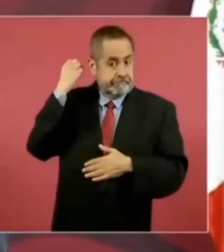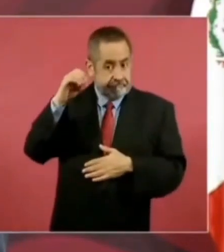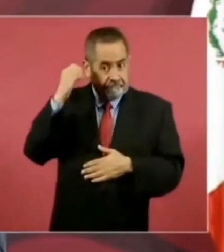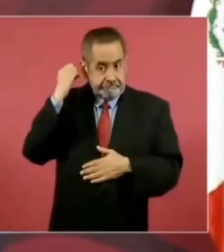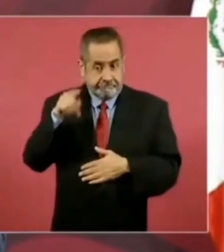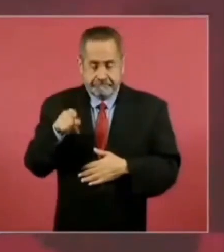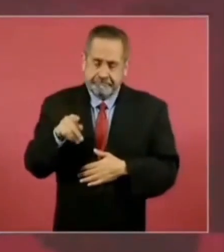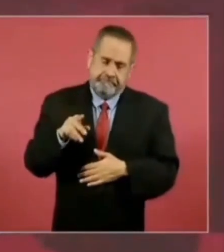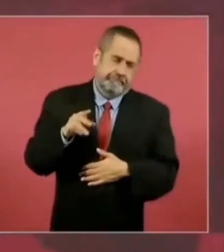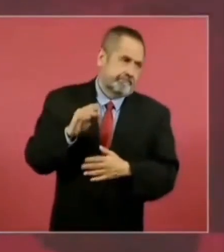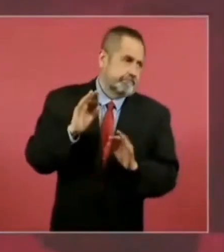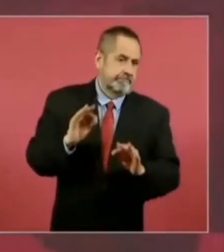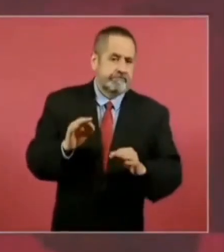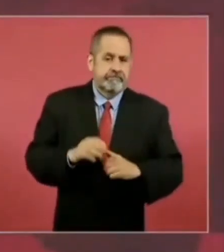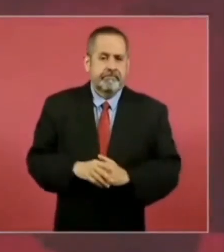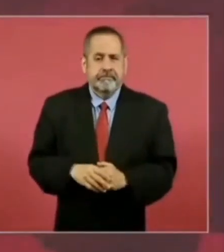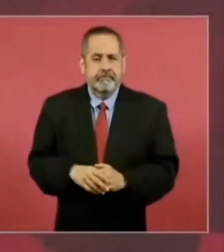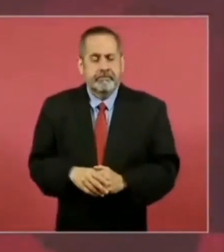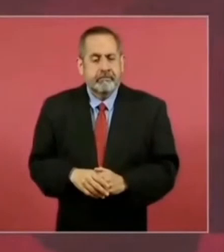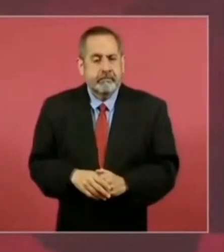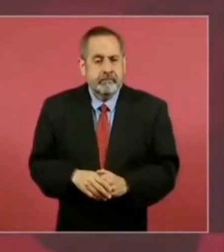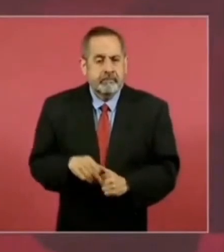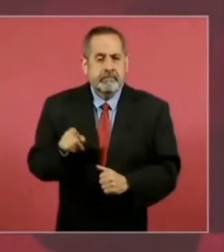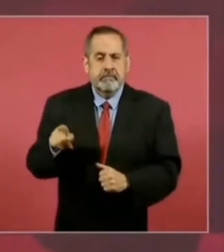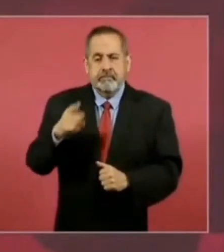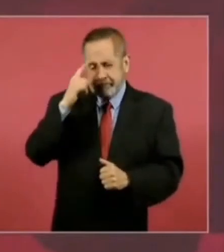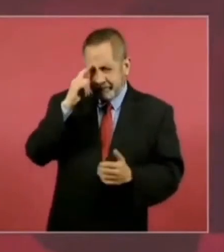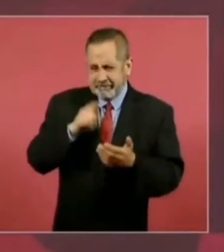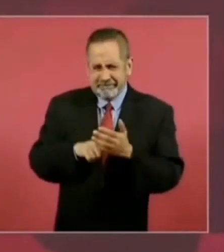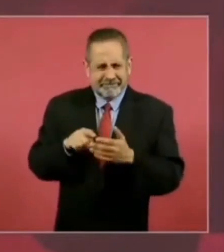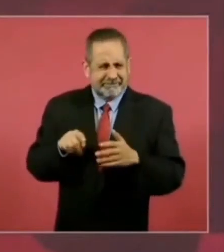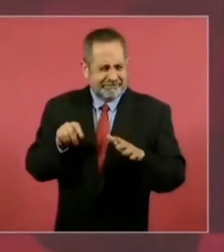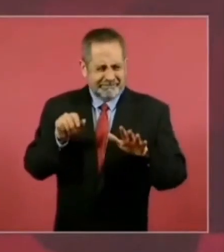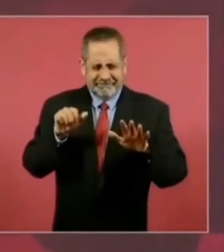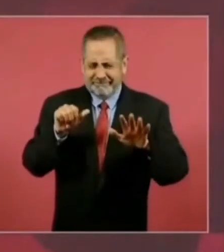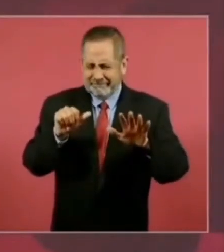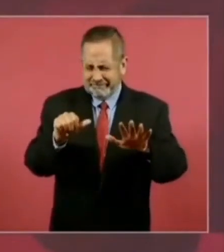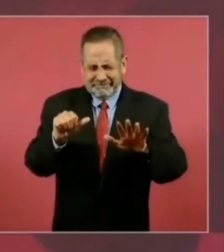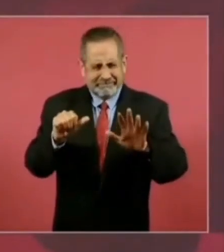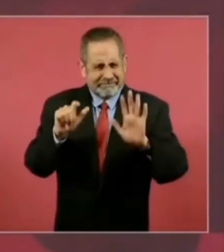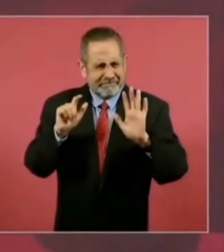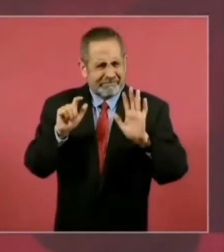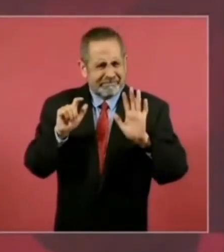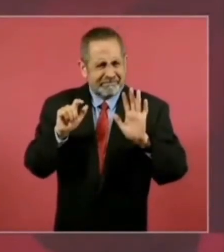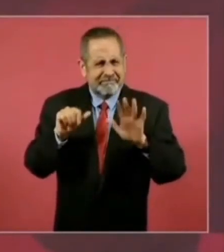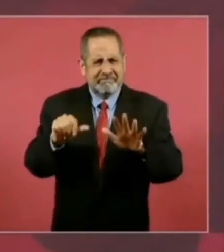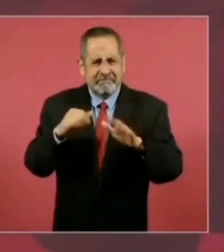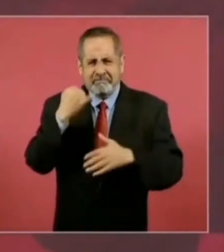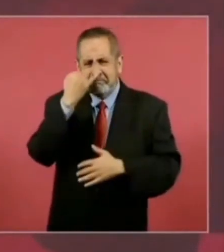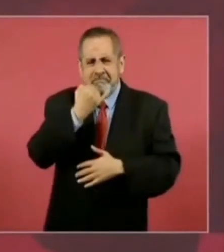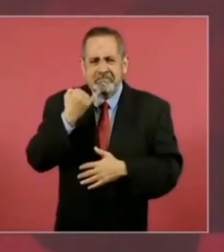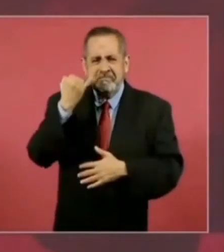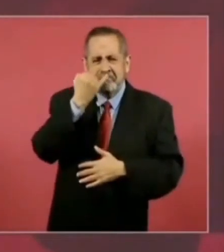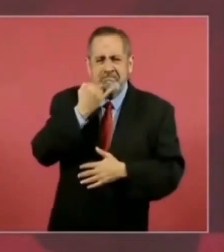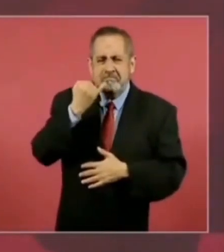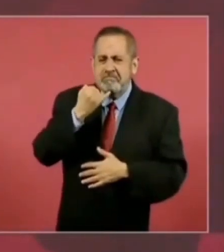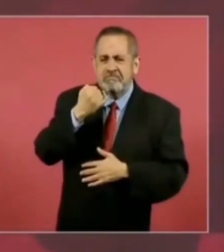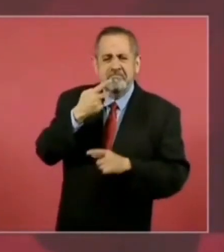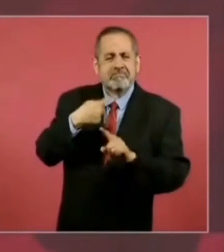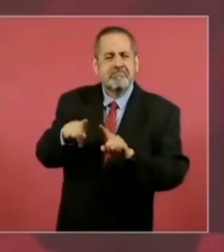y hay, creo que 16 lenguas